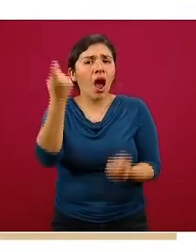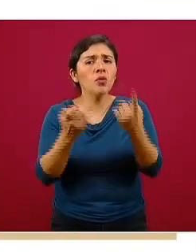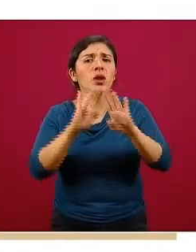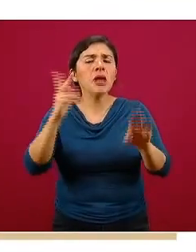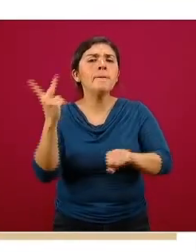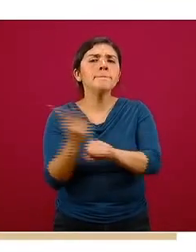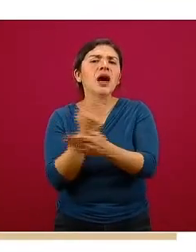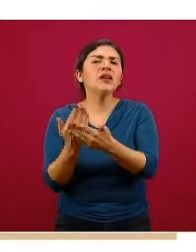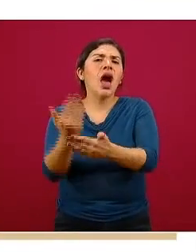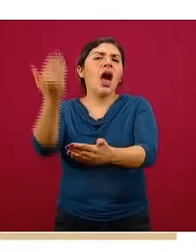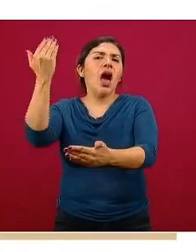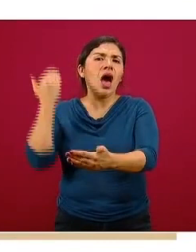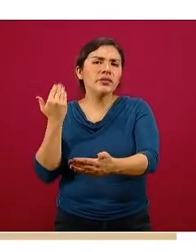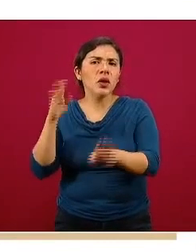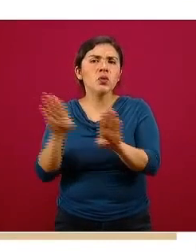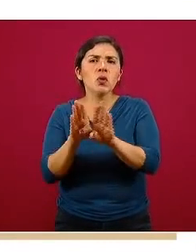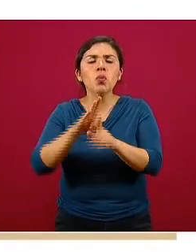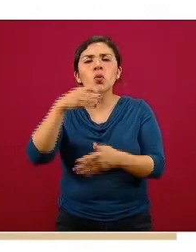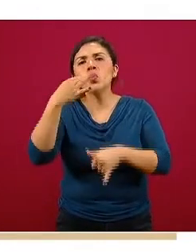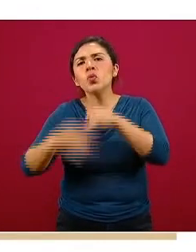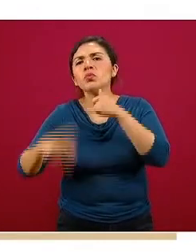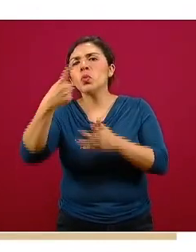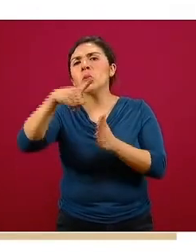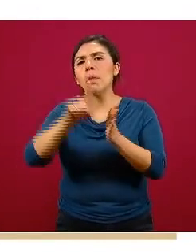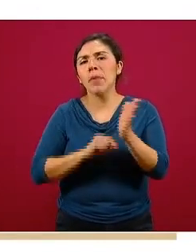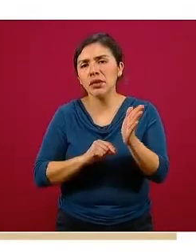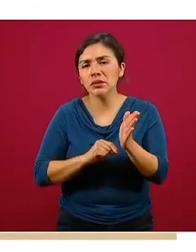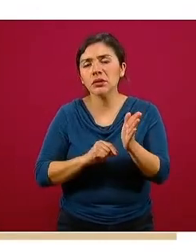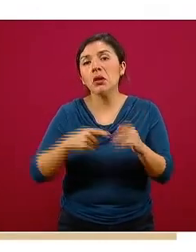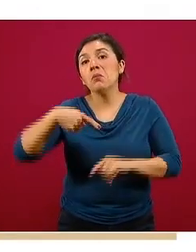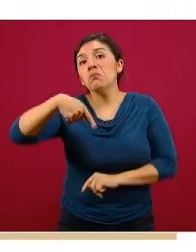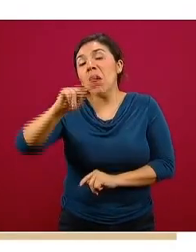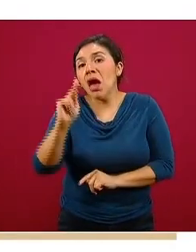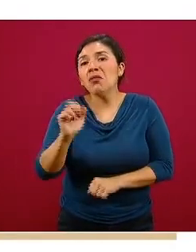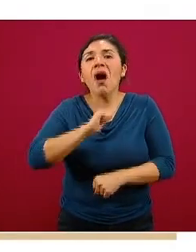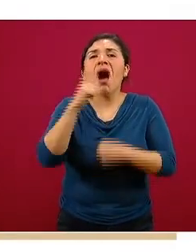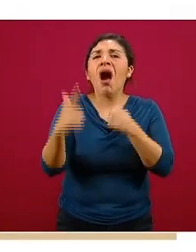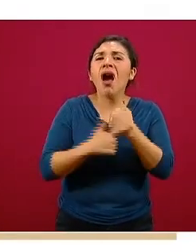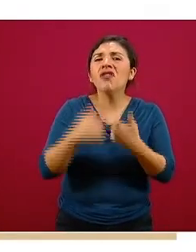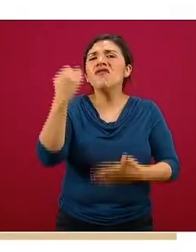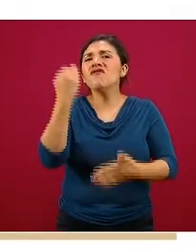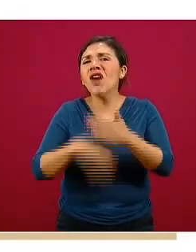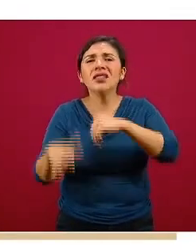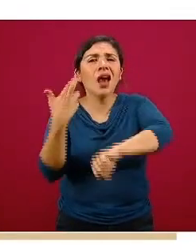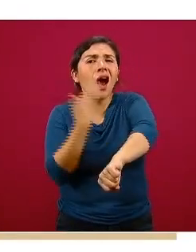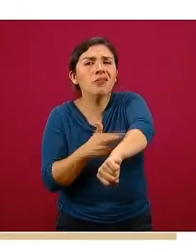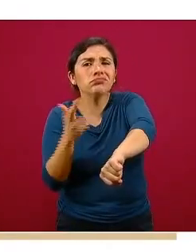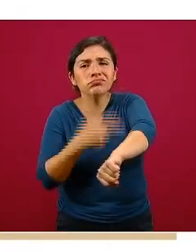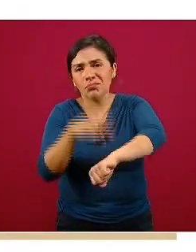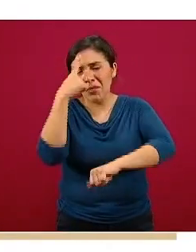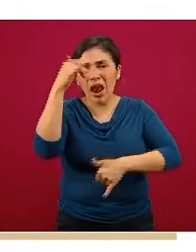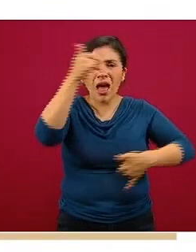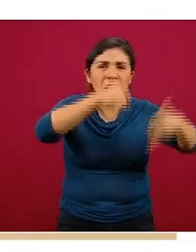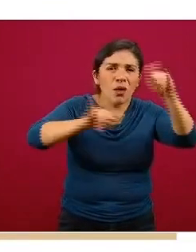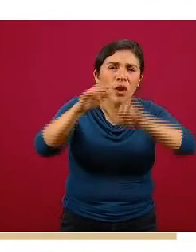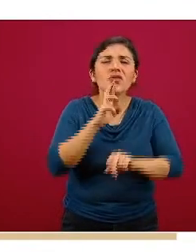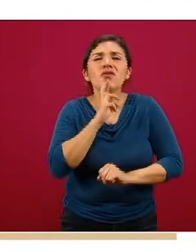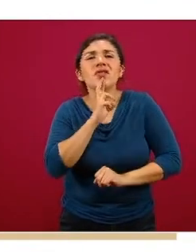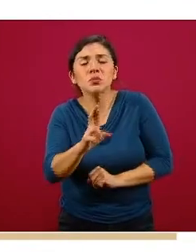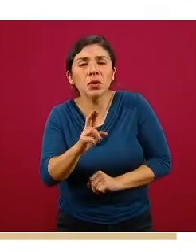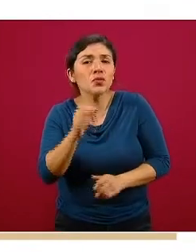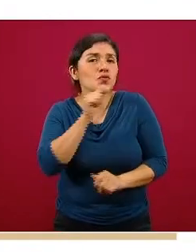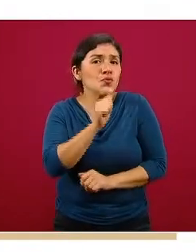ocurrido prácticamente en el último mes, pero por retrasos en los procesos de confirmación o de